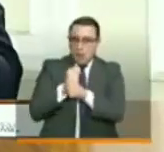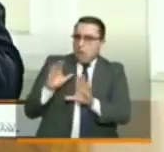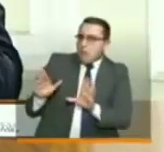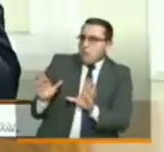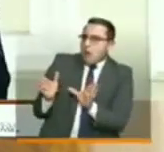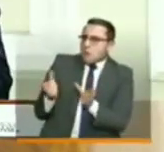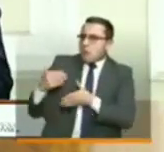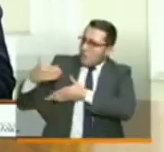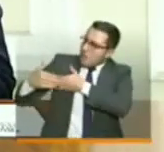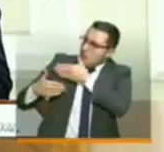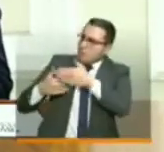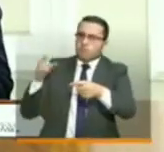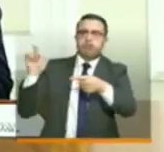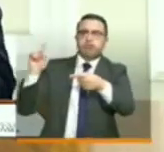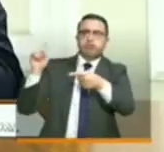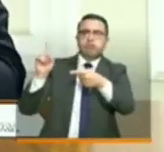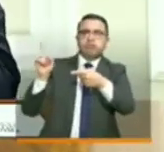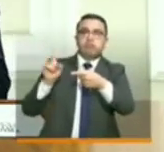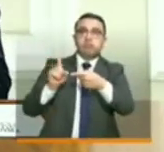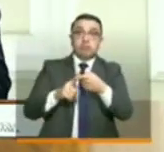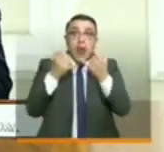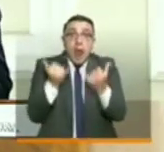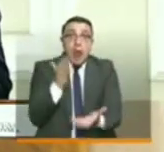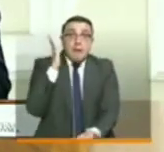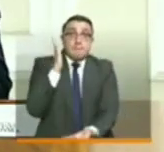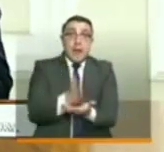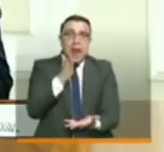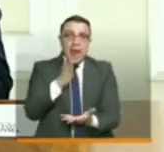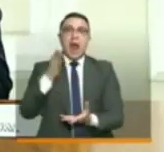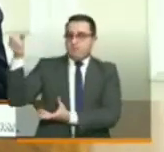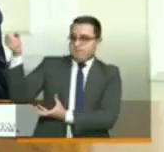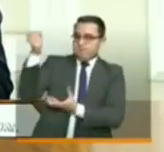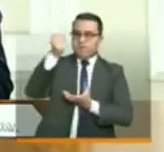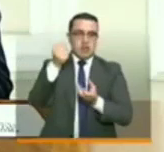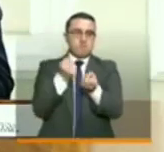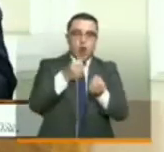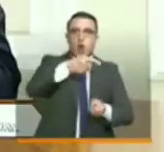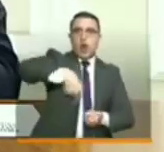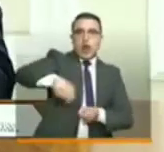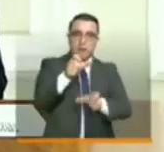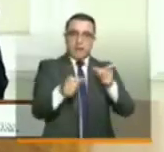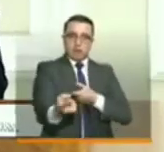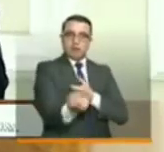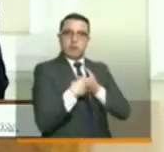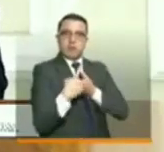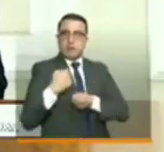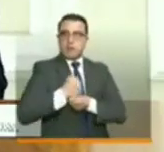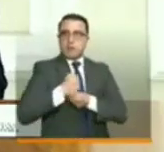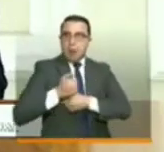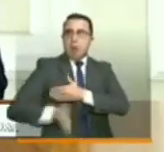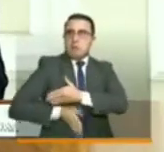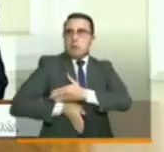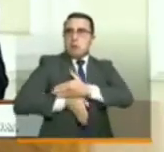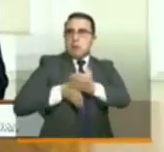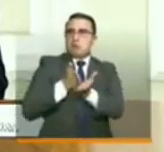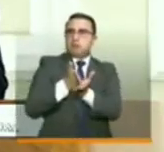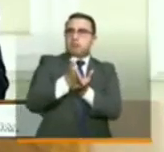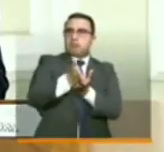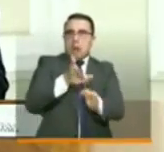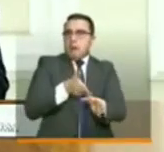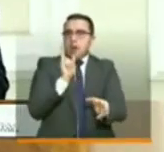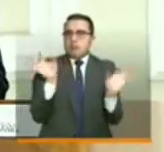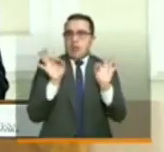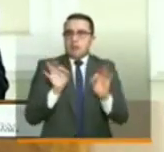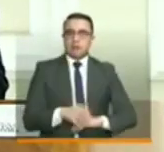y que ha ido protegiendo también, gracias a este programa, el empleo de los trabajadores. Quiero también destacar que en